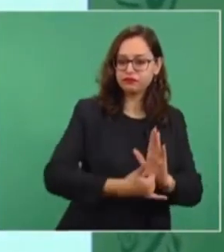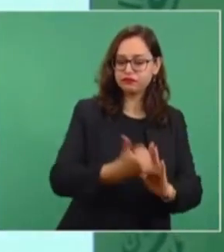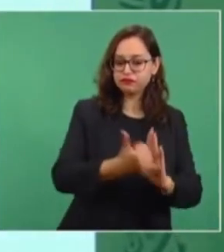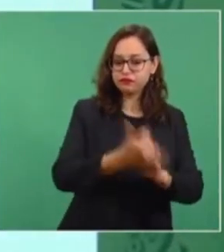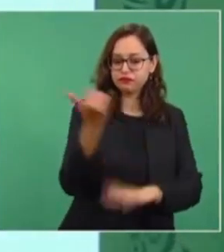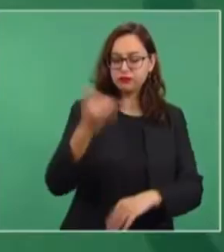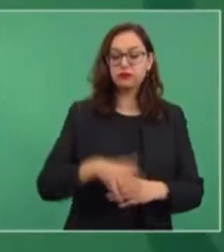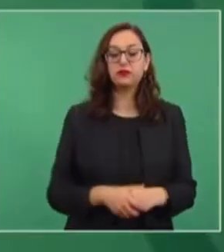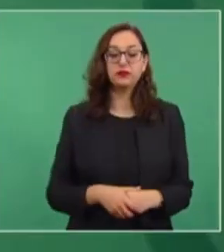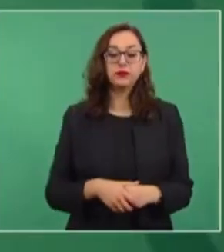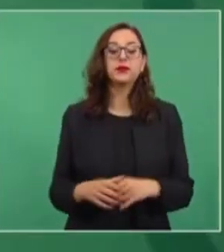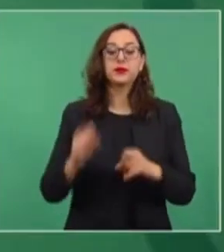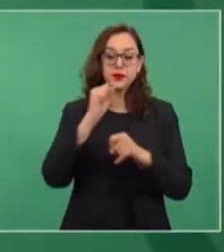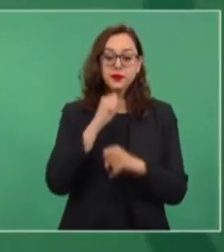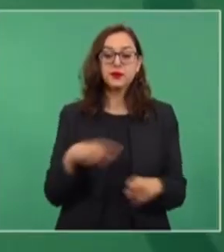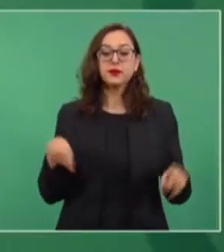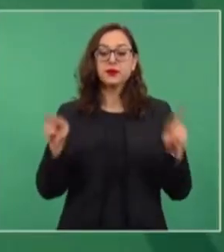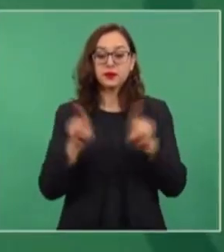construyendo